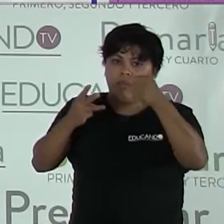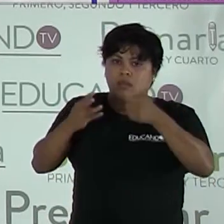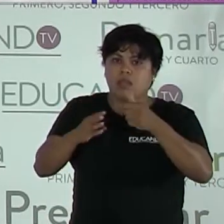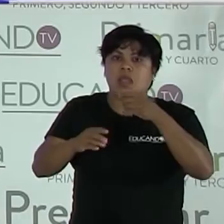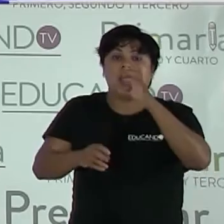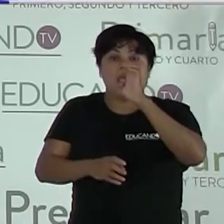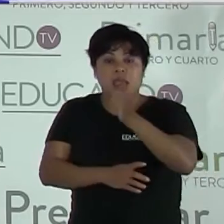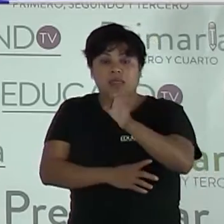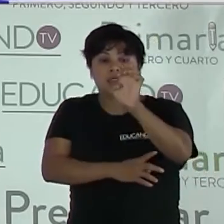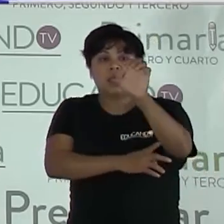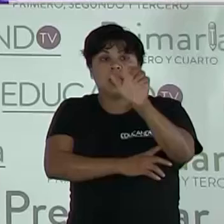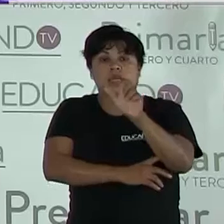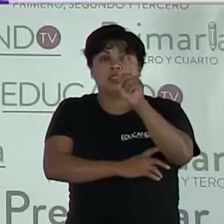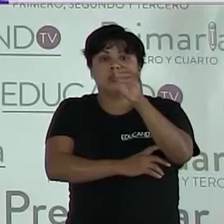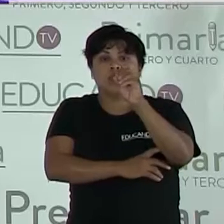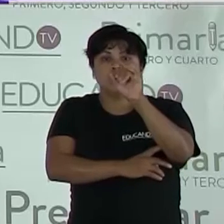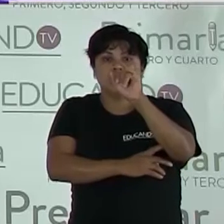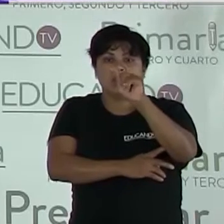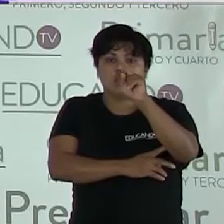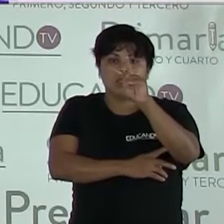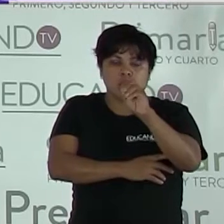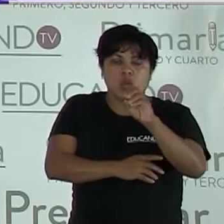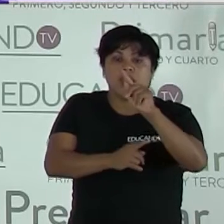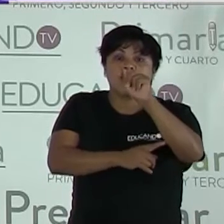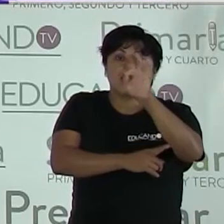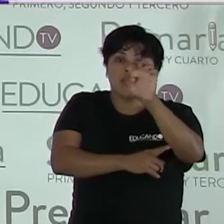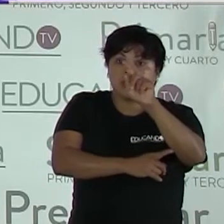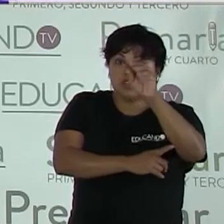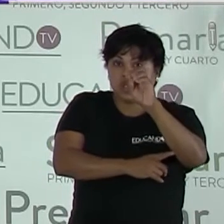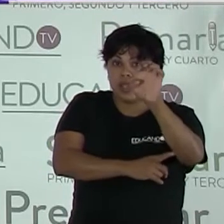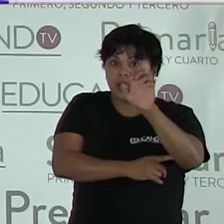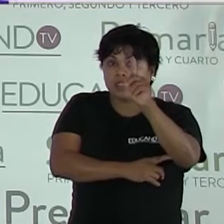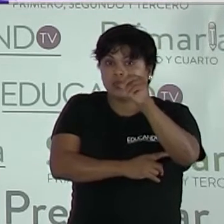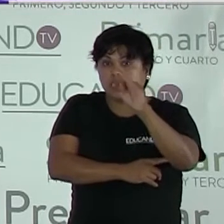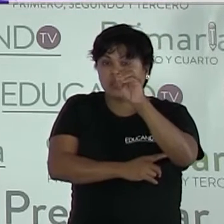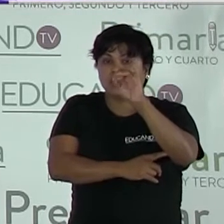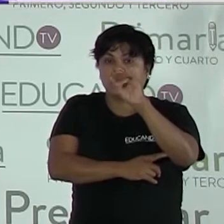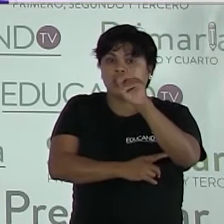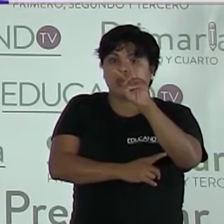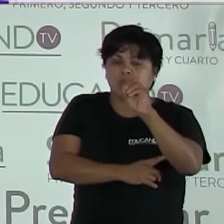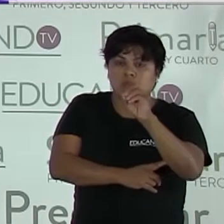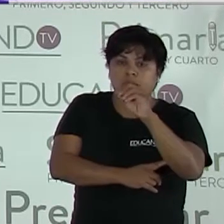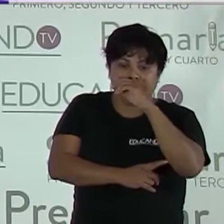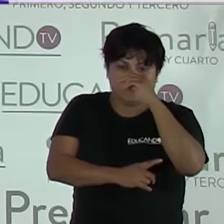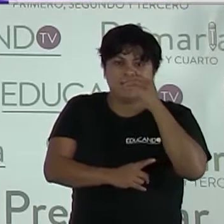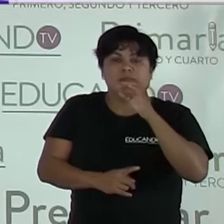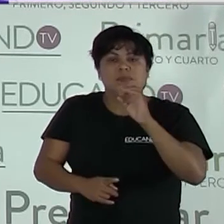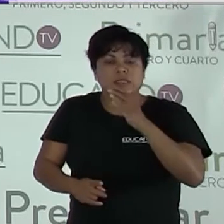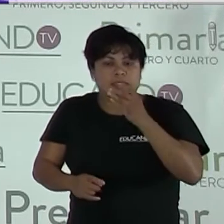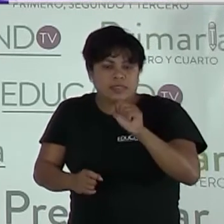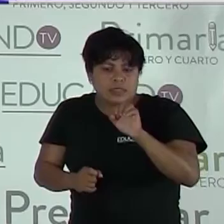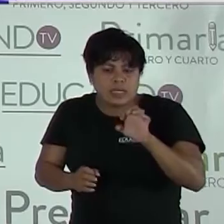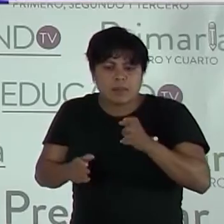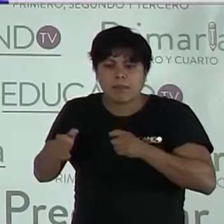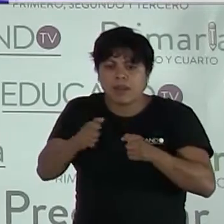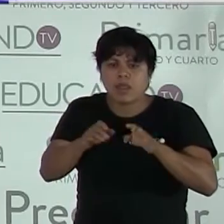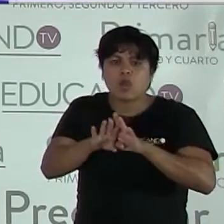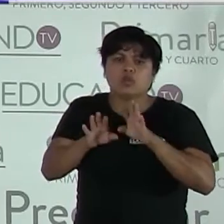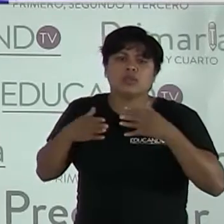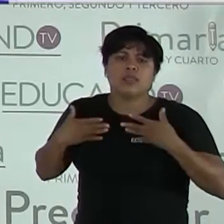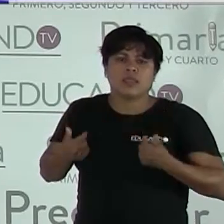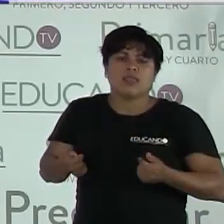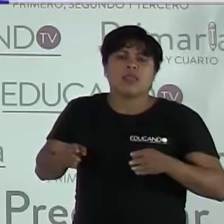un texto expositivo, ya lo dijimos hace un momento, y se maneja o tiende